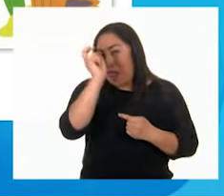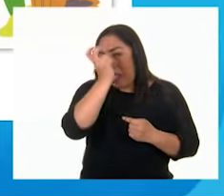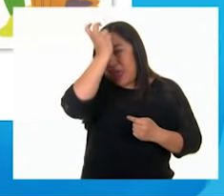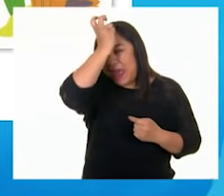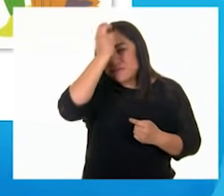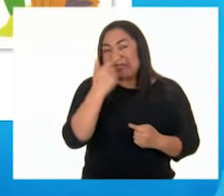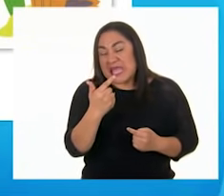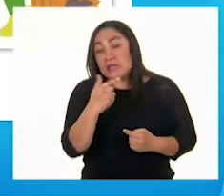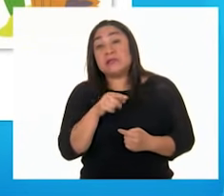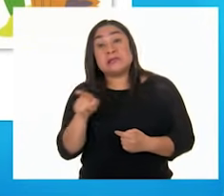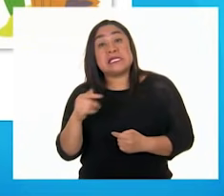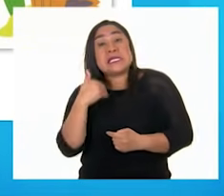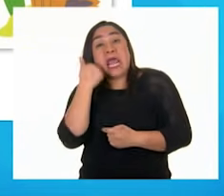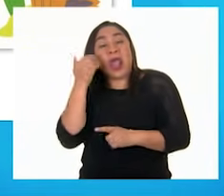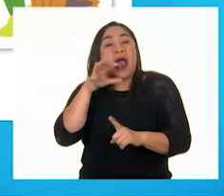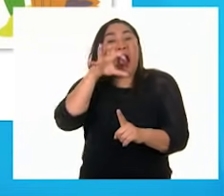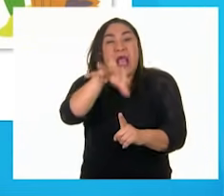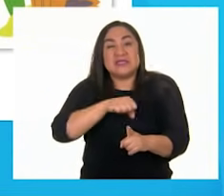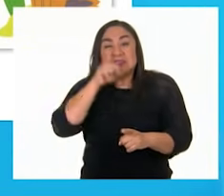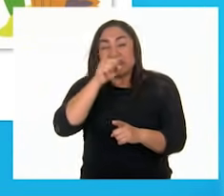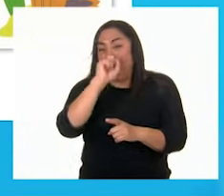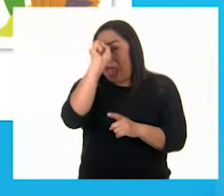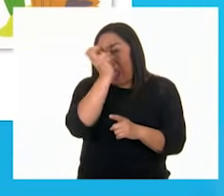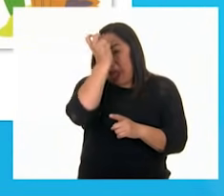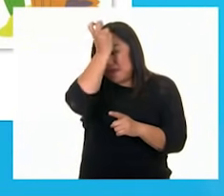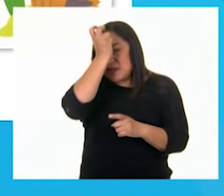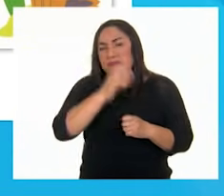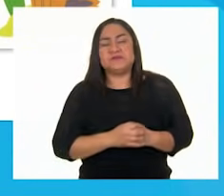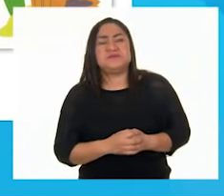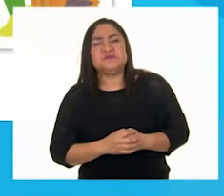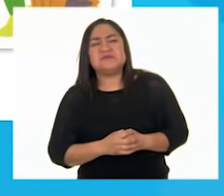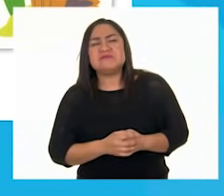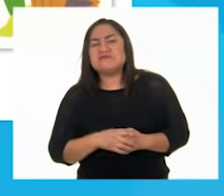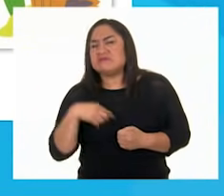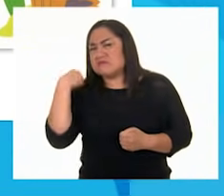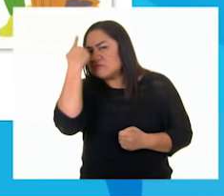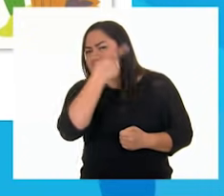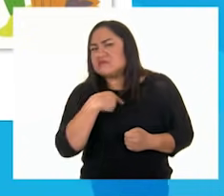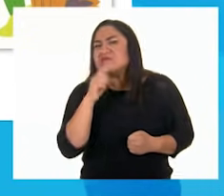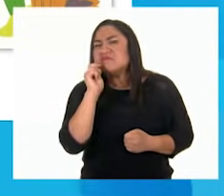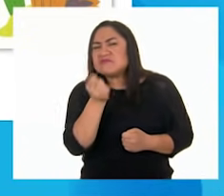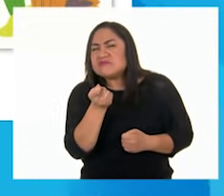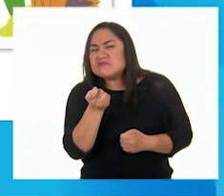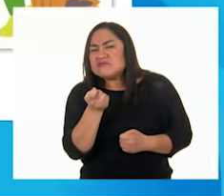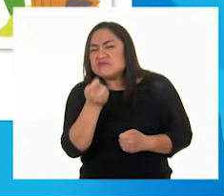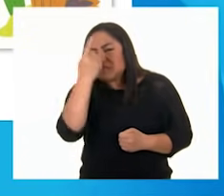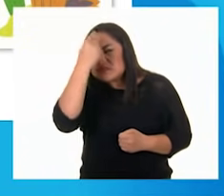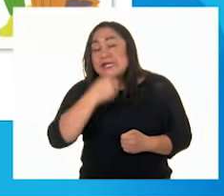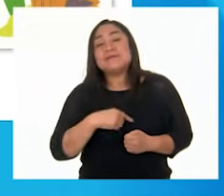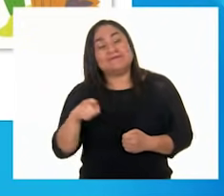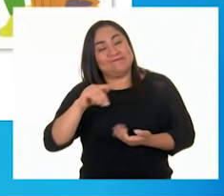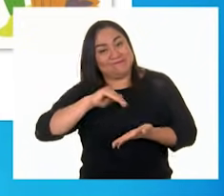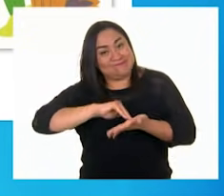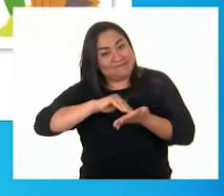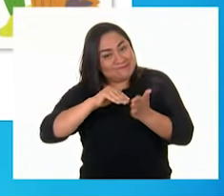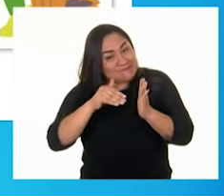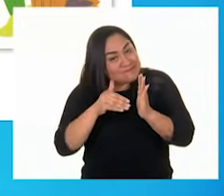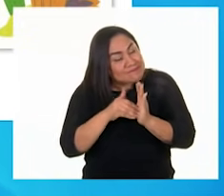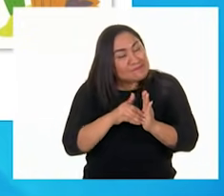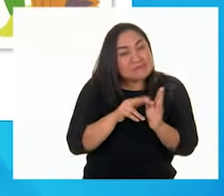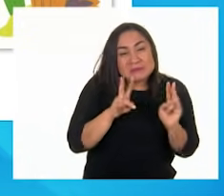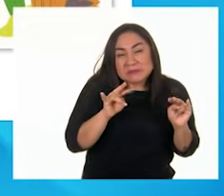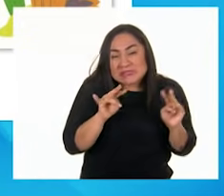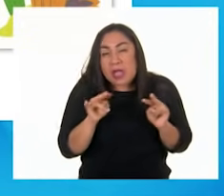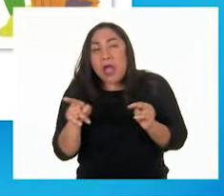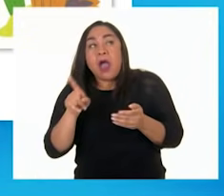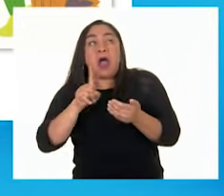quería comerse a las cabritas. ¡Ay! ¿Cómo es este lobo? Es muy astuto y mañoso, porque